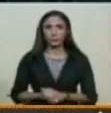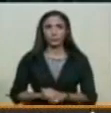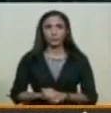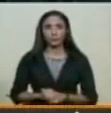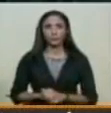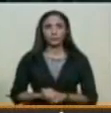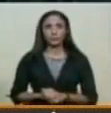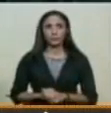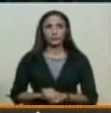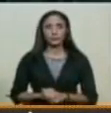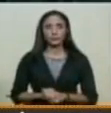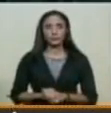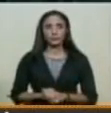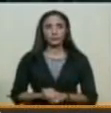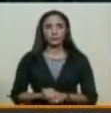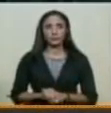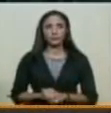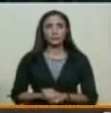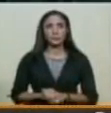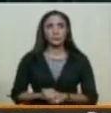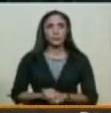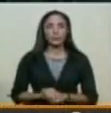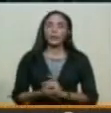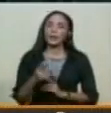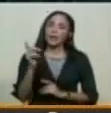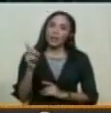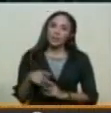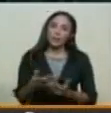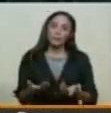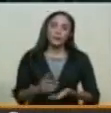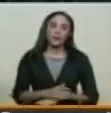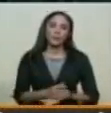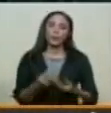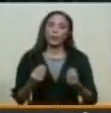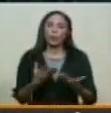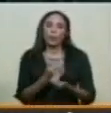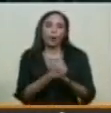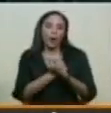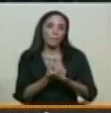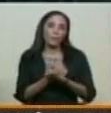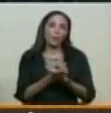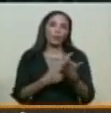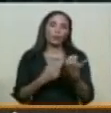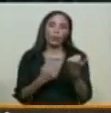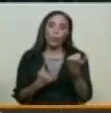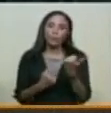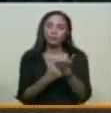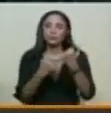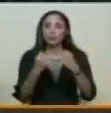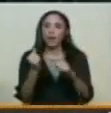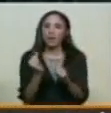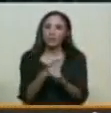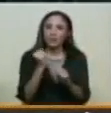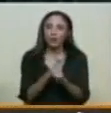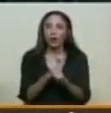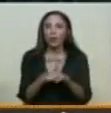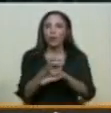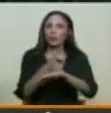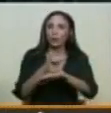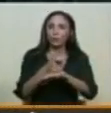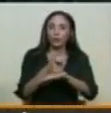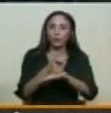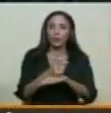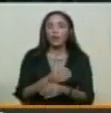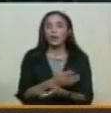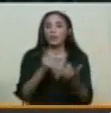quien caiga. El fortalecimiento, lo que es el corazón de la acción del gobierno bolivariano, el fortalecimiento y